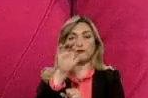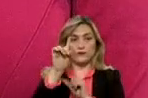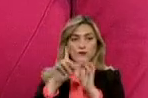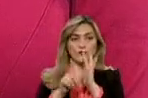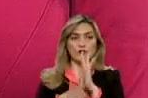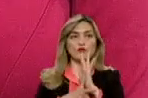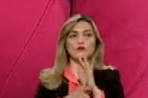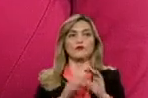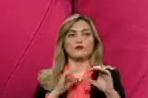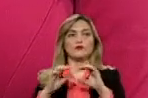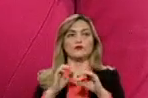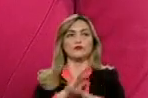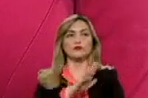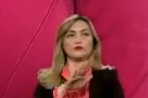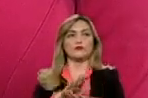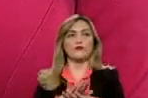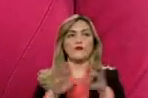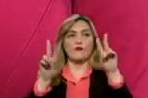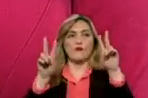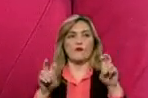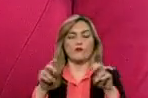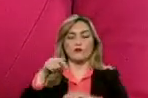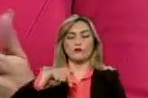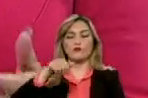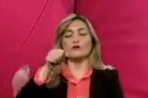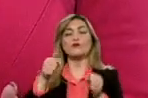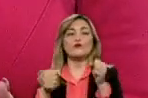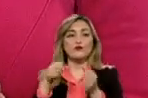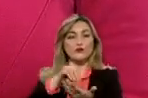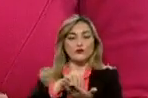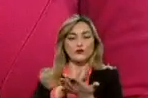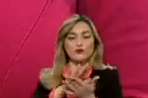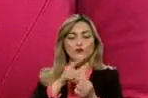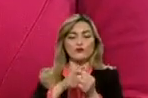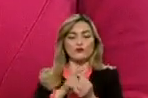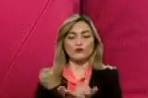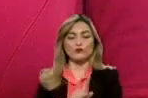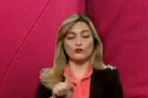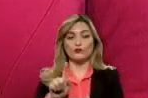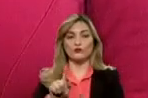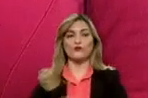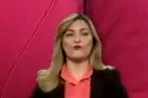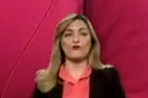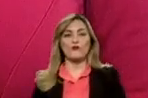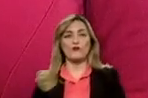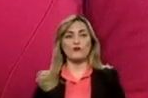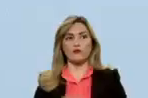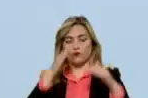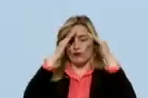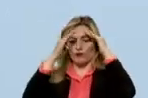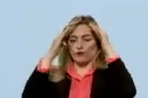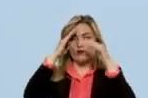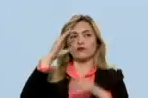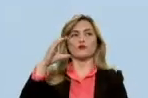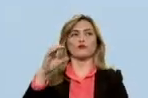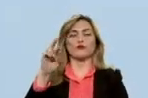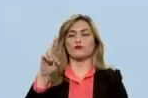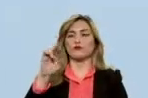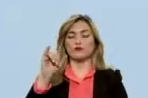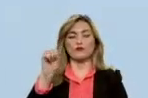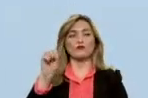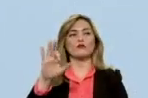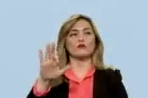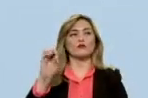7:51 a.m. y para conversar sobre la medida llamada Hoy Circula que se aplica en Quito desde esta semana, saludamos a Cristóbal Buendía, presidente